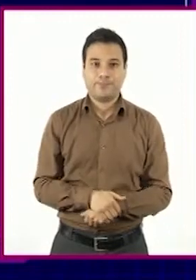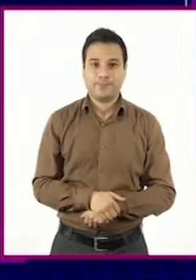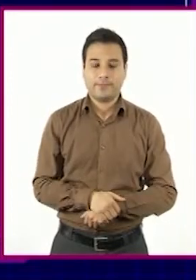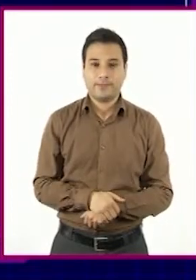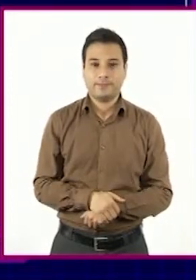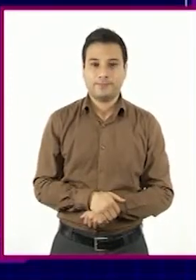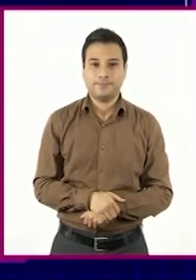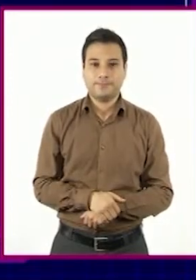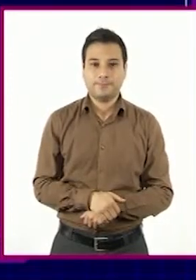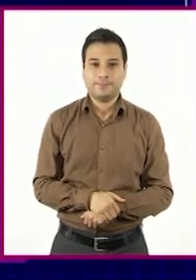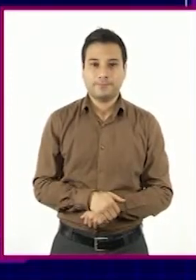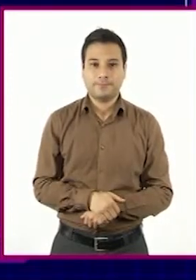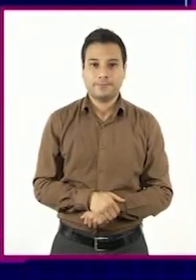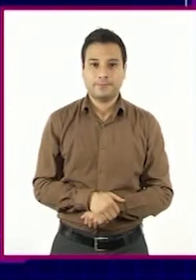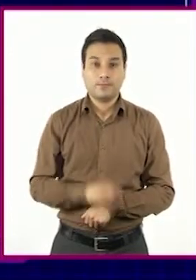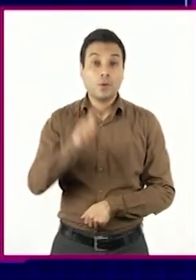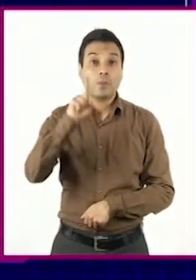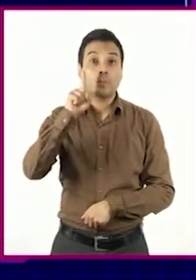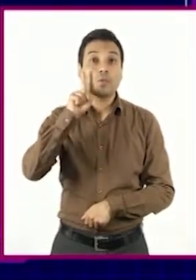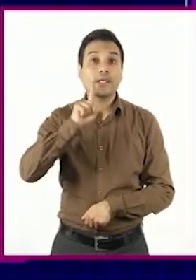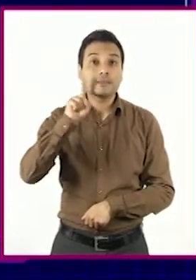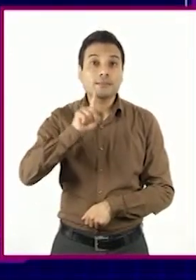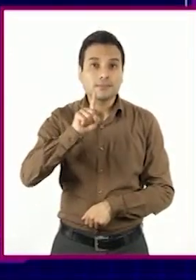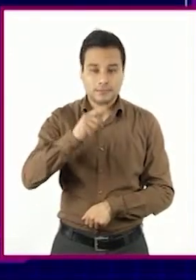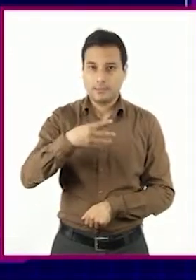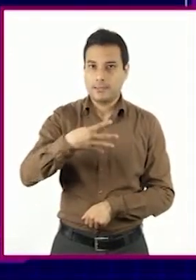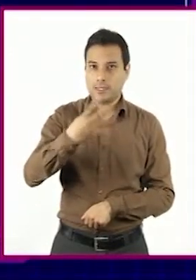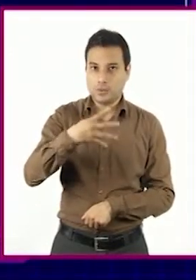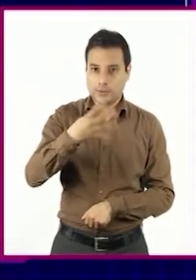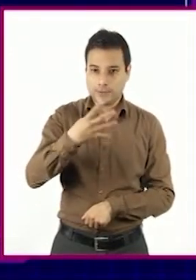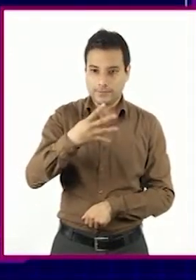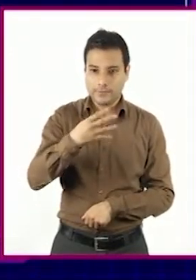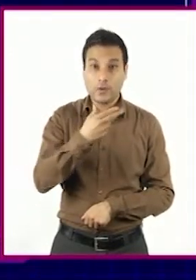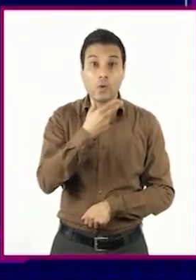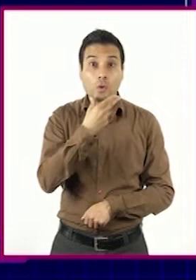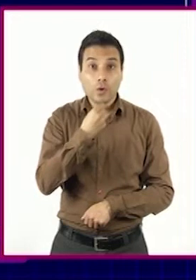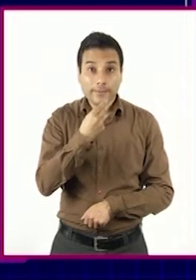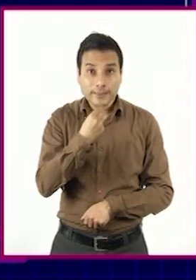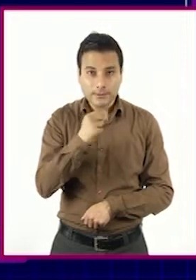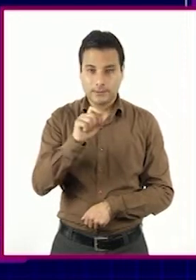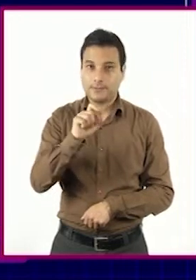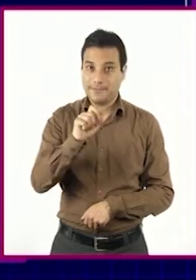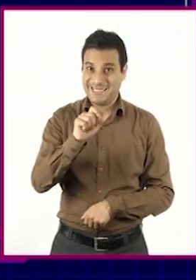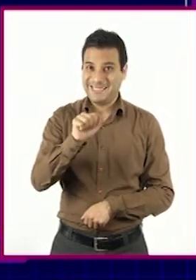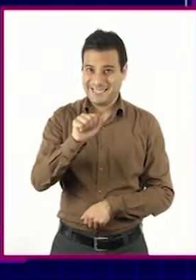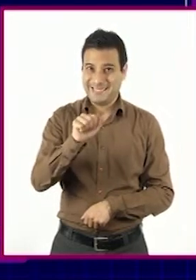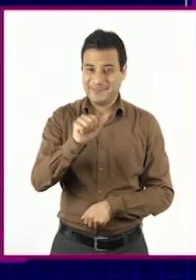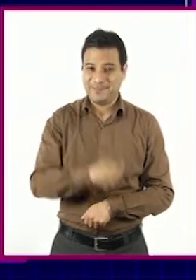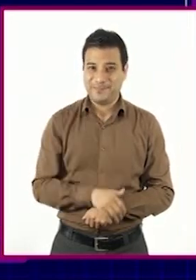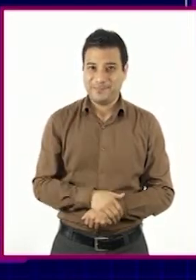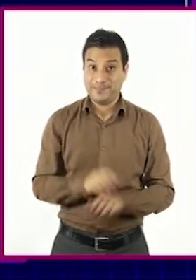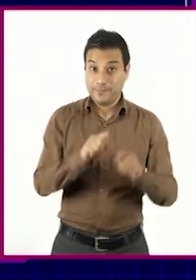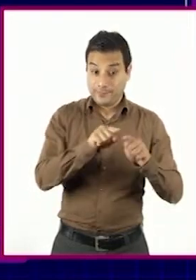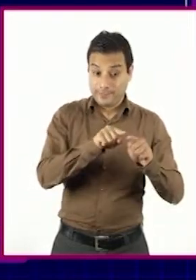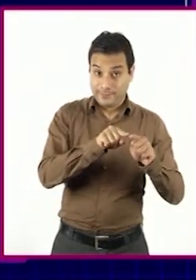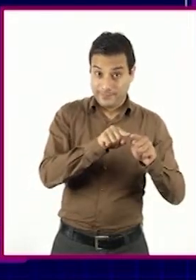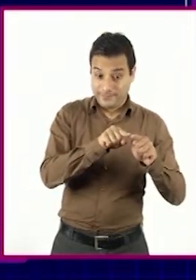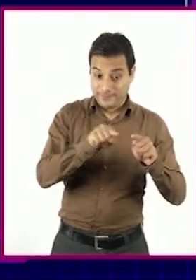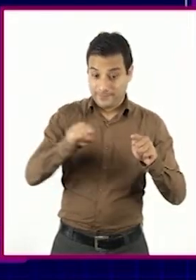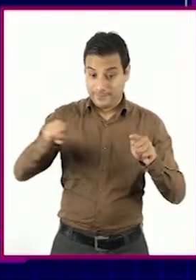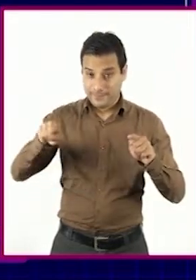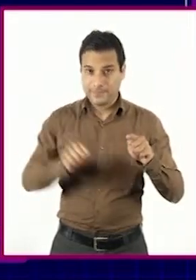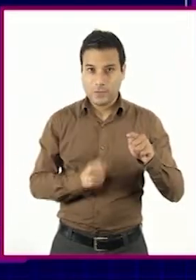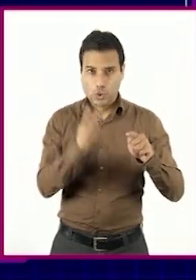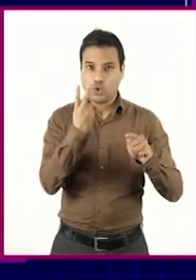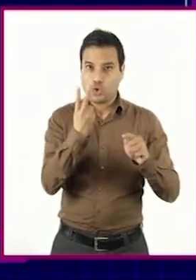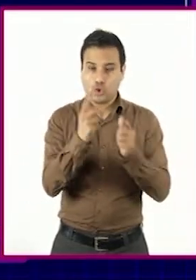tabla, la frecuencia de alumnas es de 14 y de alumnos 26. En el eje horizontal se representan